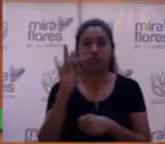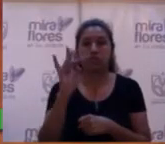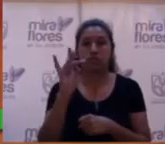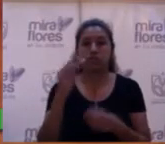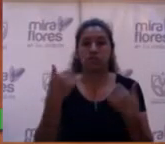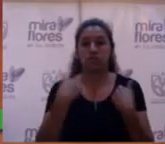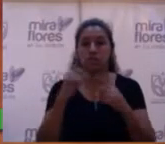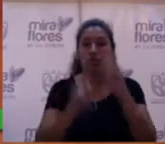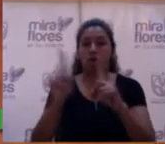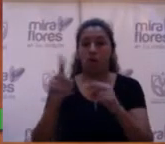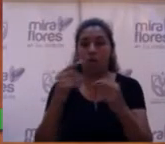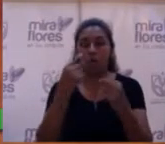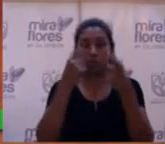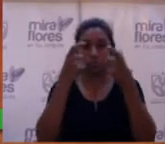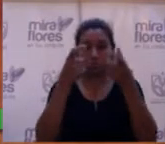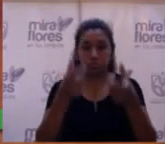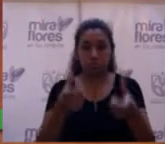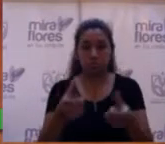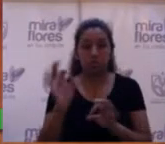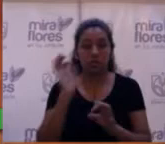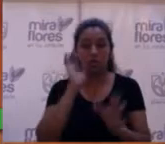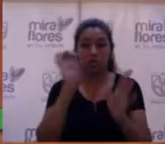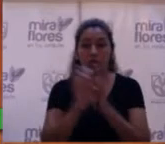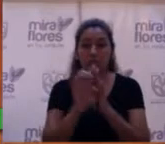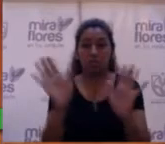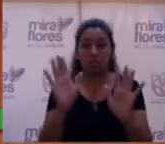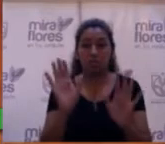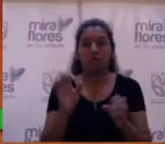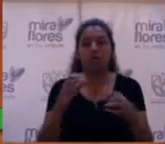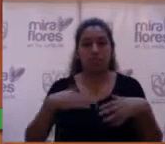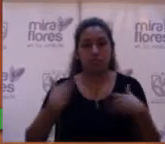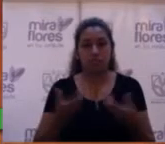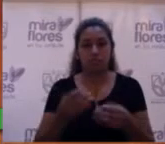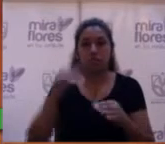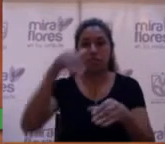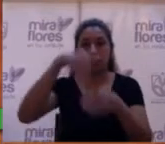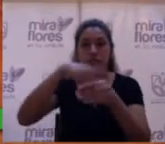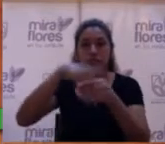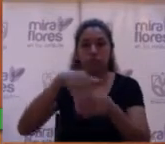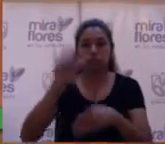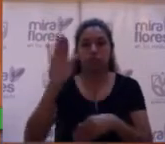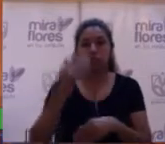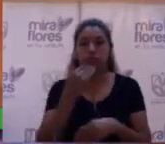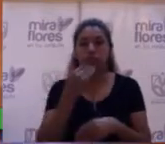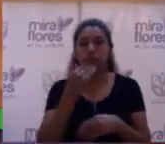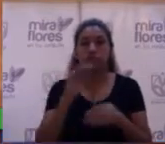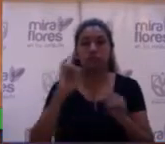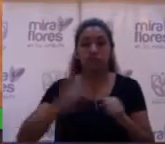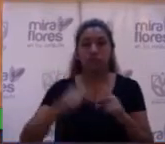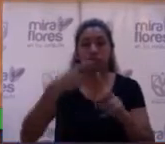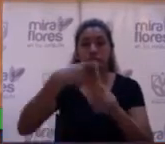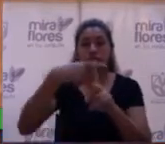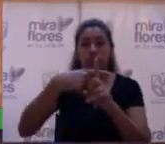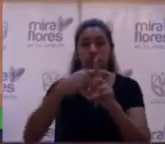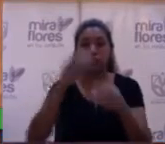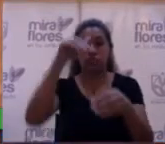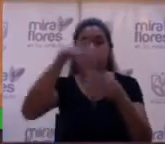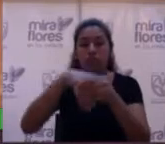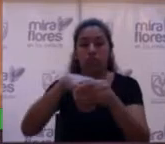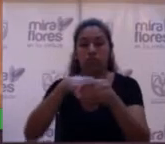alguna observación. Si no hay observaciones, procederemos a su voto. Aquellos miembros del Consejo que estén a favor de aprobar el